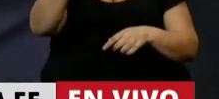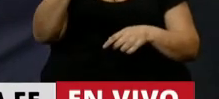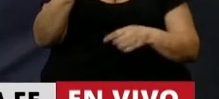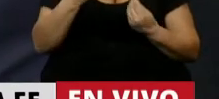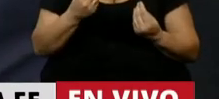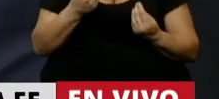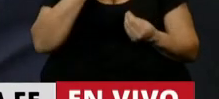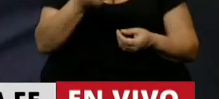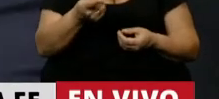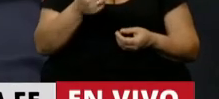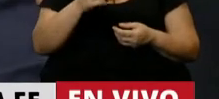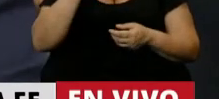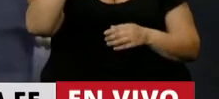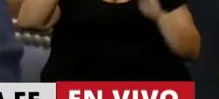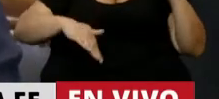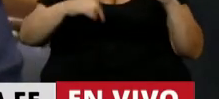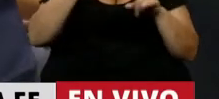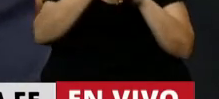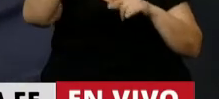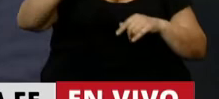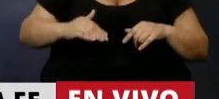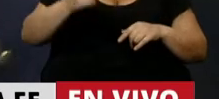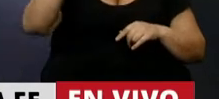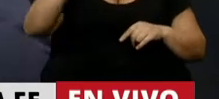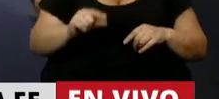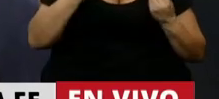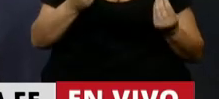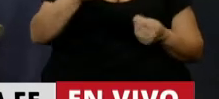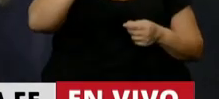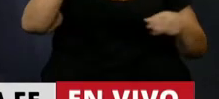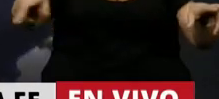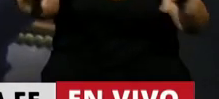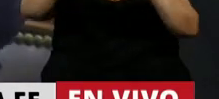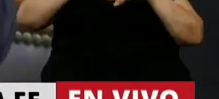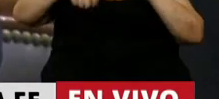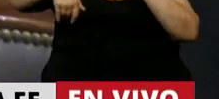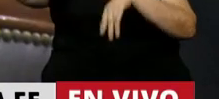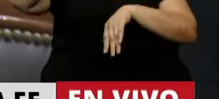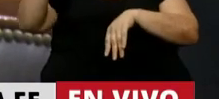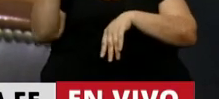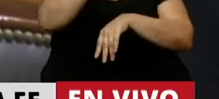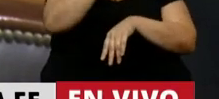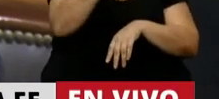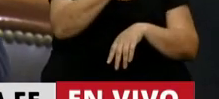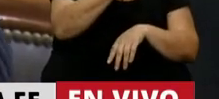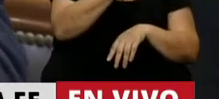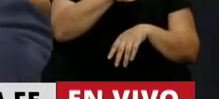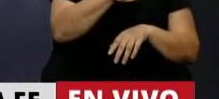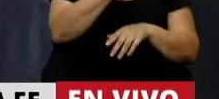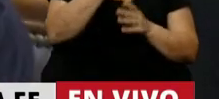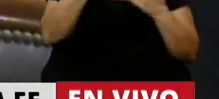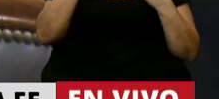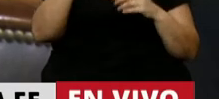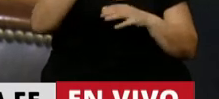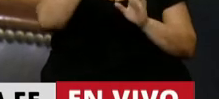jubilados, presidente, la variable menor, siempre la variable menor. Quiere decir que si la recaudación es superior a la variante A, corre